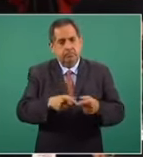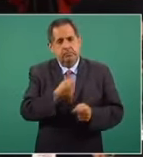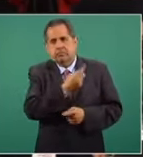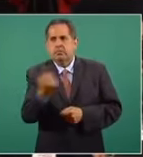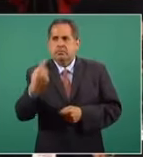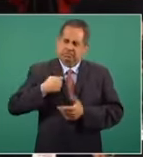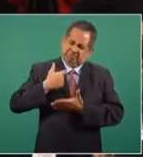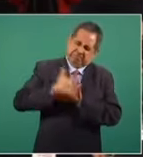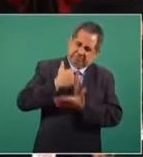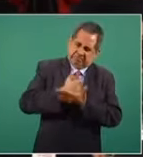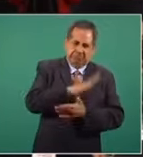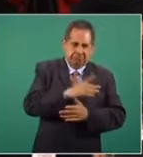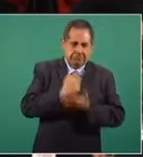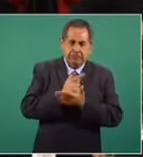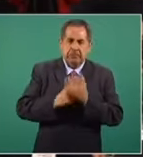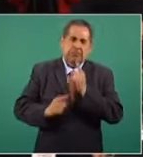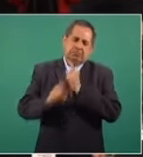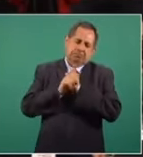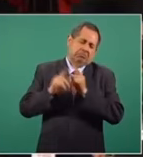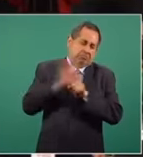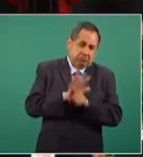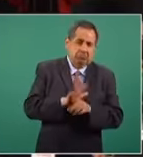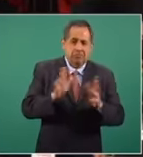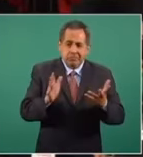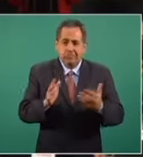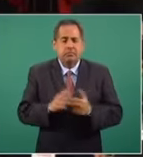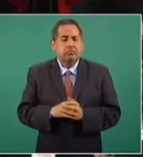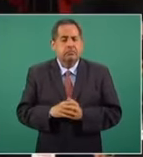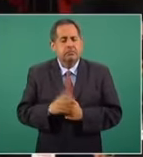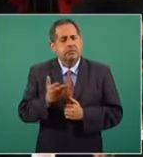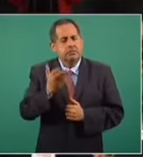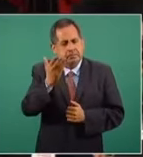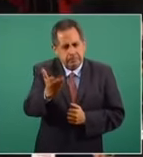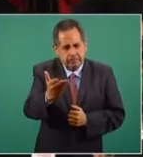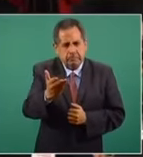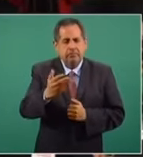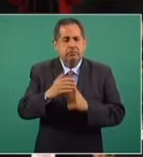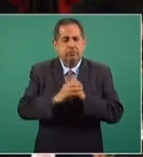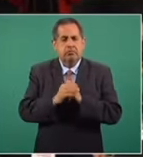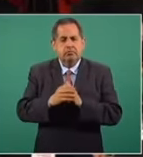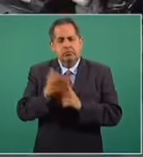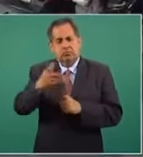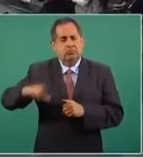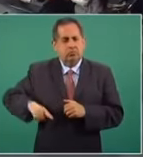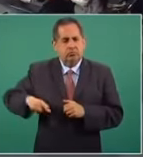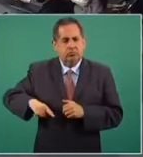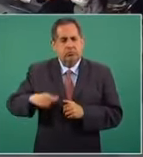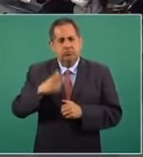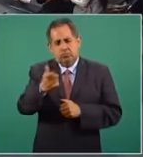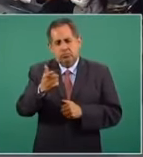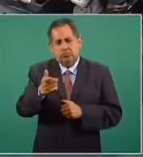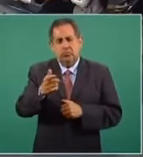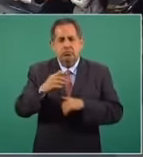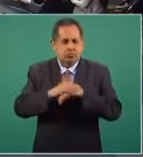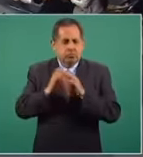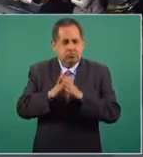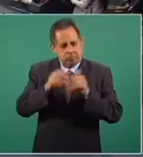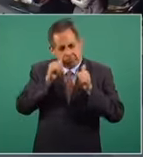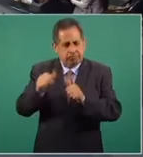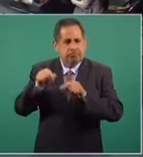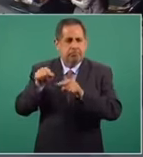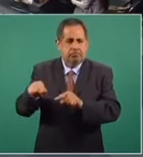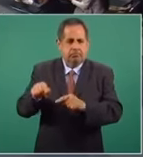muchos otros hemos sido agredidos. Entonces, señor presidente, pedirle, bueno, de parte de su gobierno, bueno, pues una manifestación al respecto